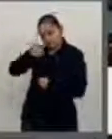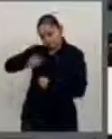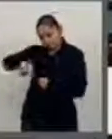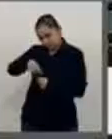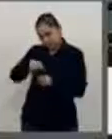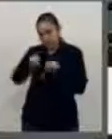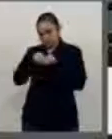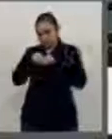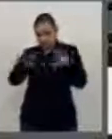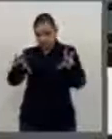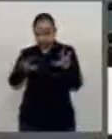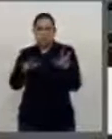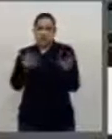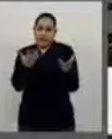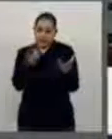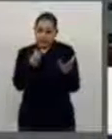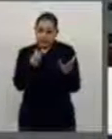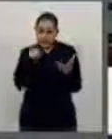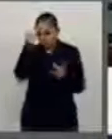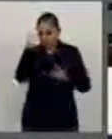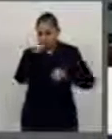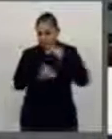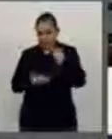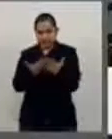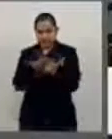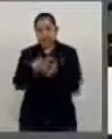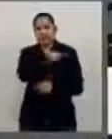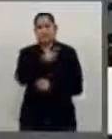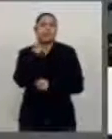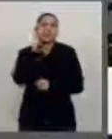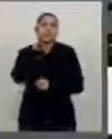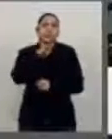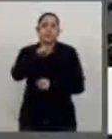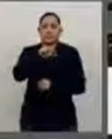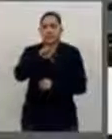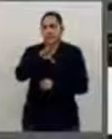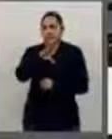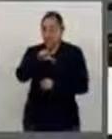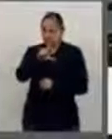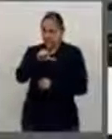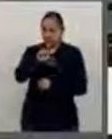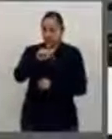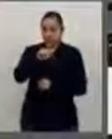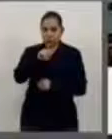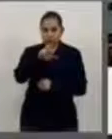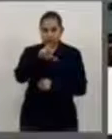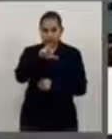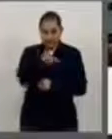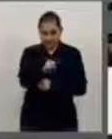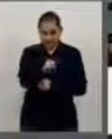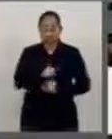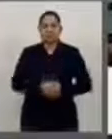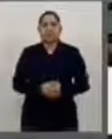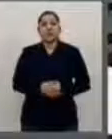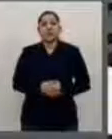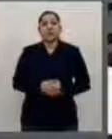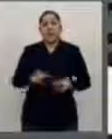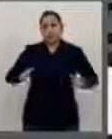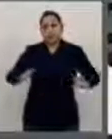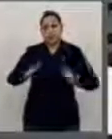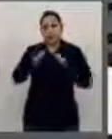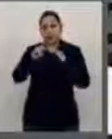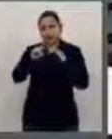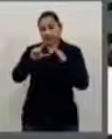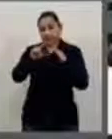México. Presento esta iniciativa a nombre de la diputada Marisela Contreras. Tlatelolco será en